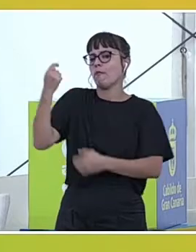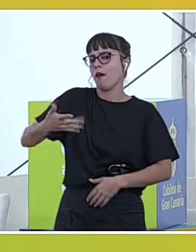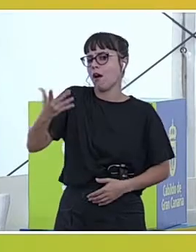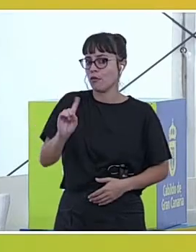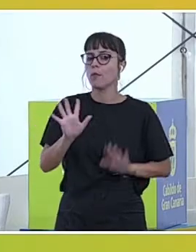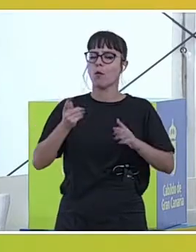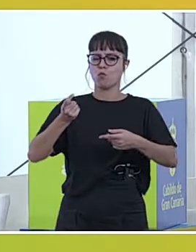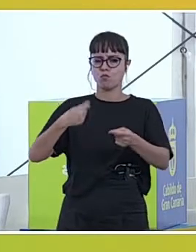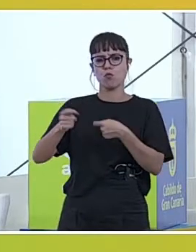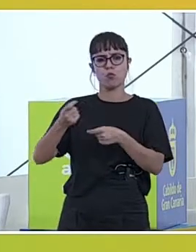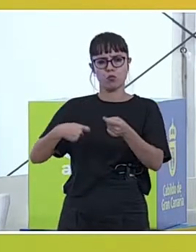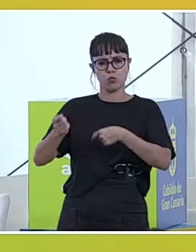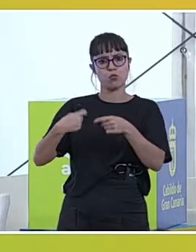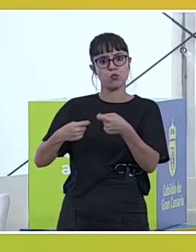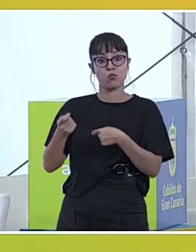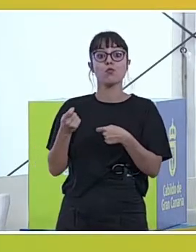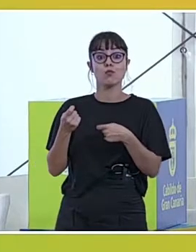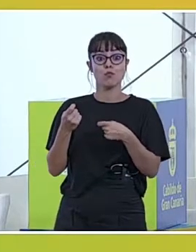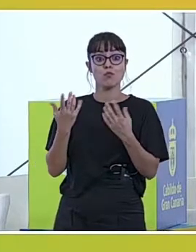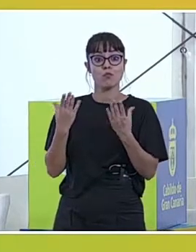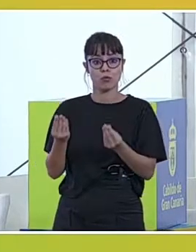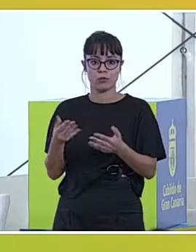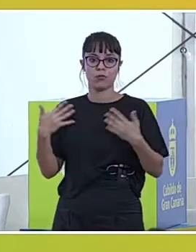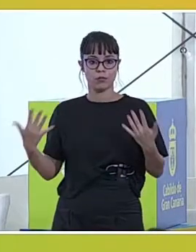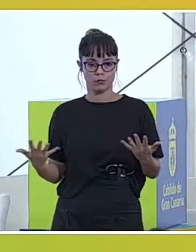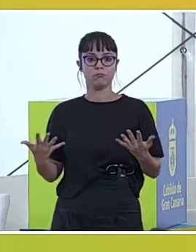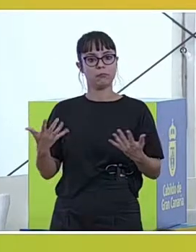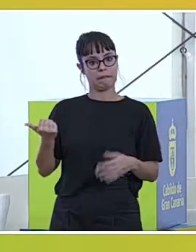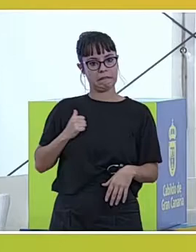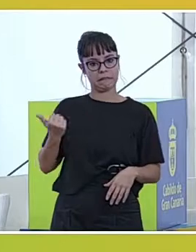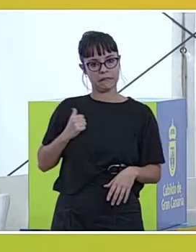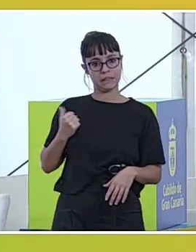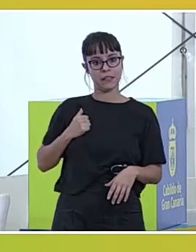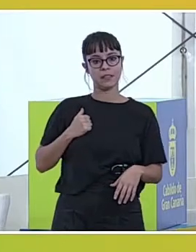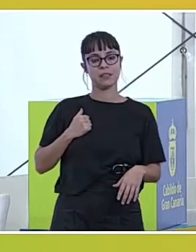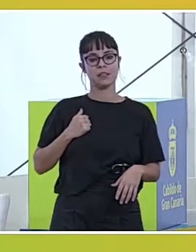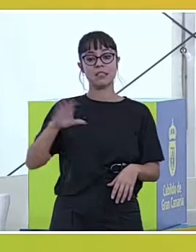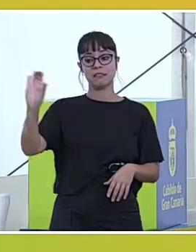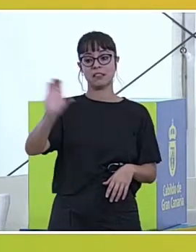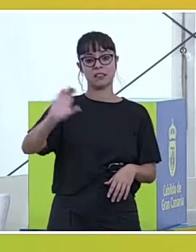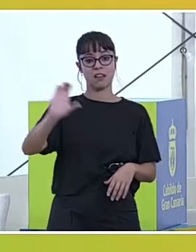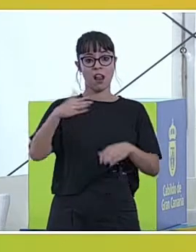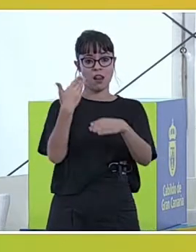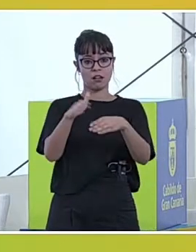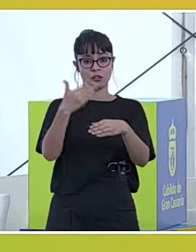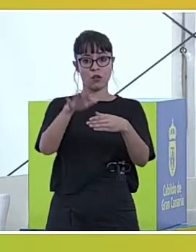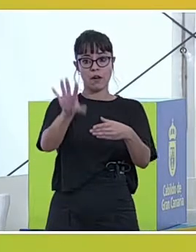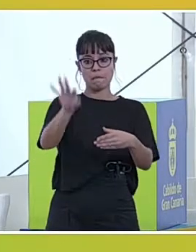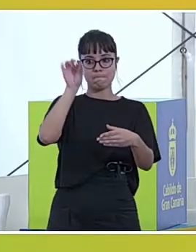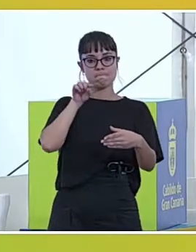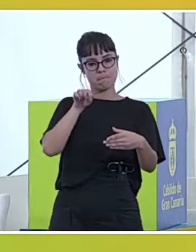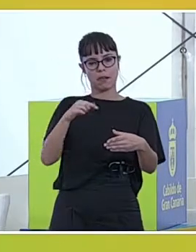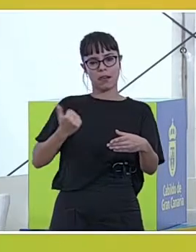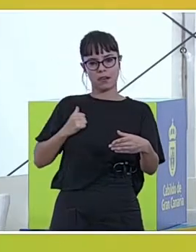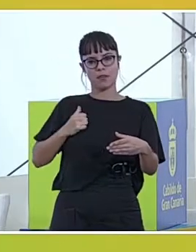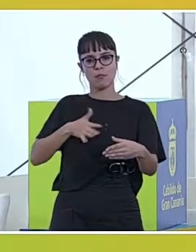ventas. Entonces, es uno de los componentes clave que habría que evaluar en cuanto a la